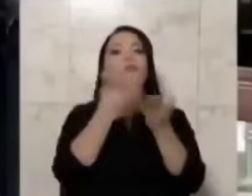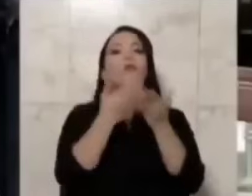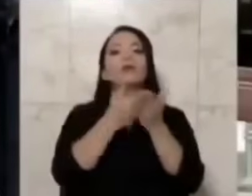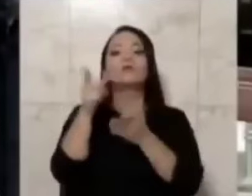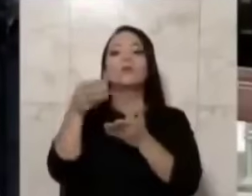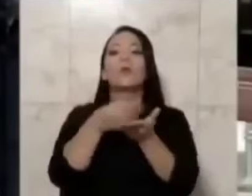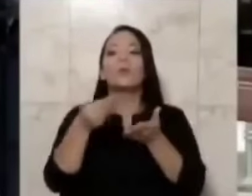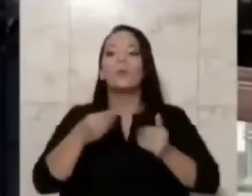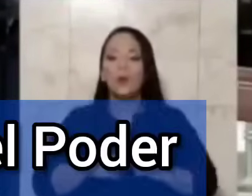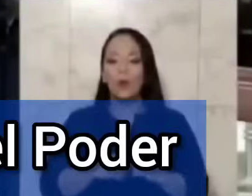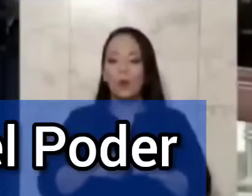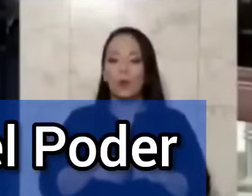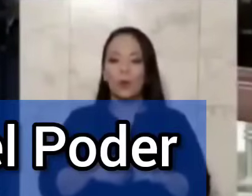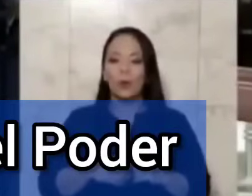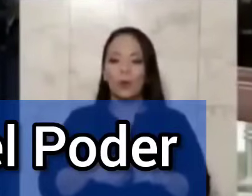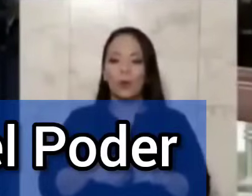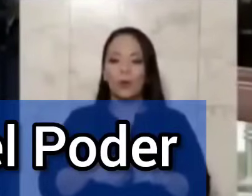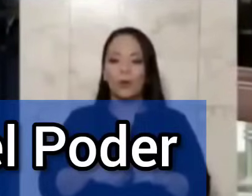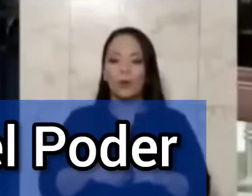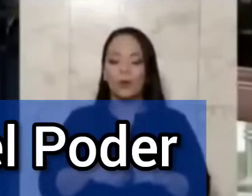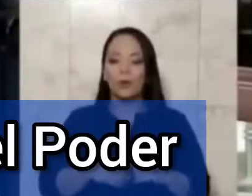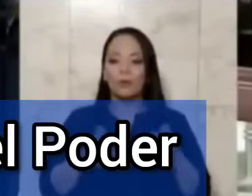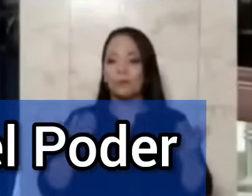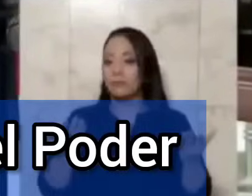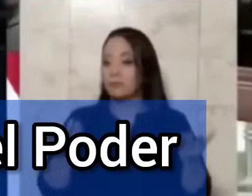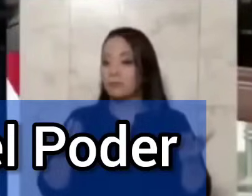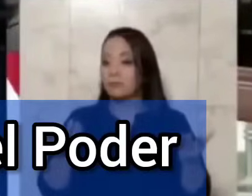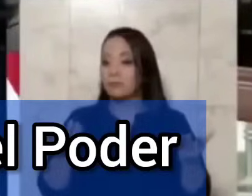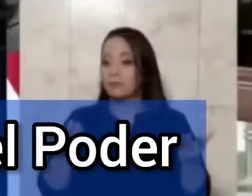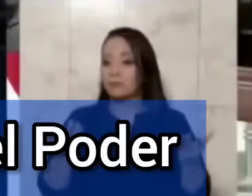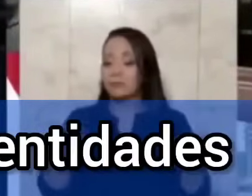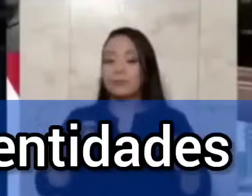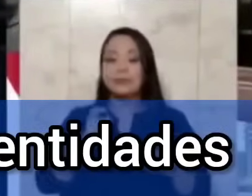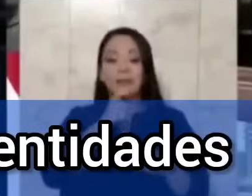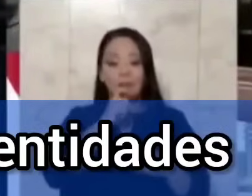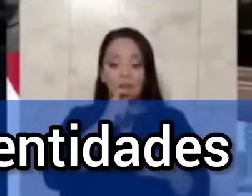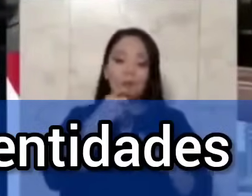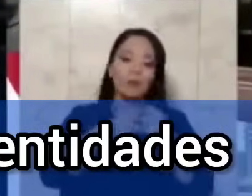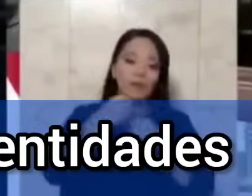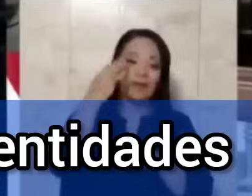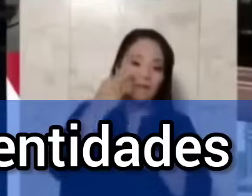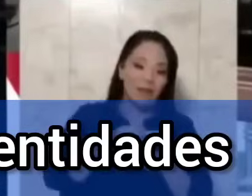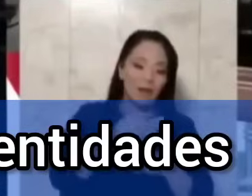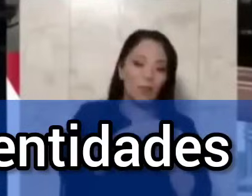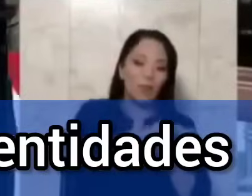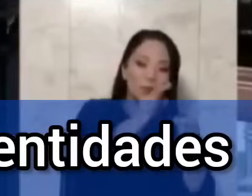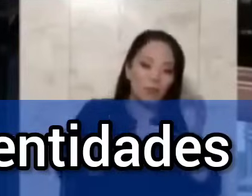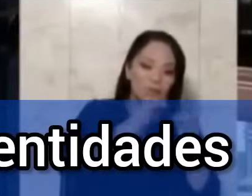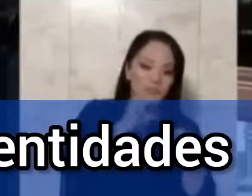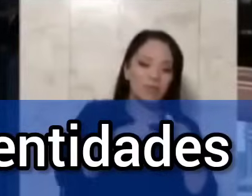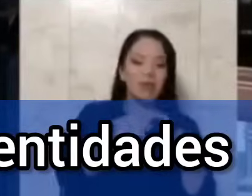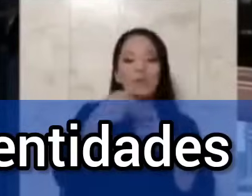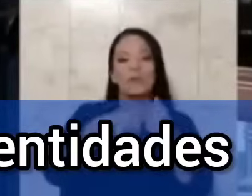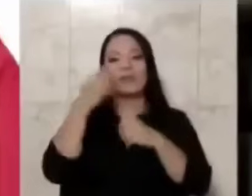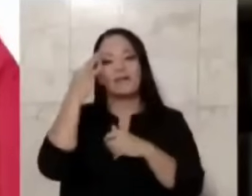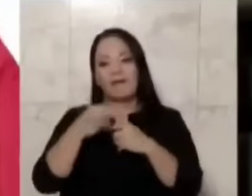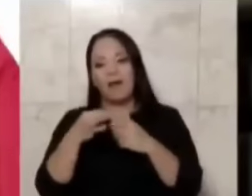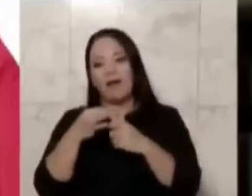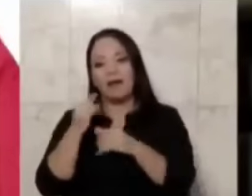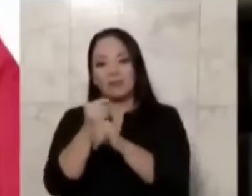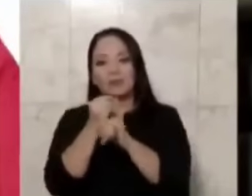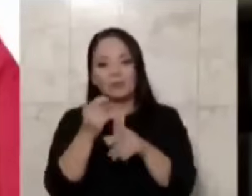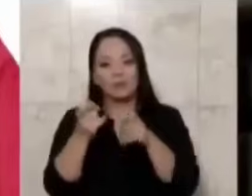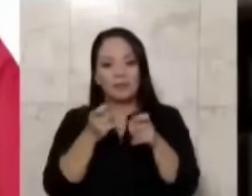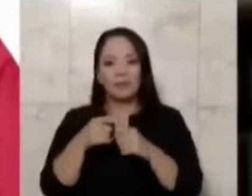y con problemas de credibilidad del Poder Judicial y problemas de credibilidad en las entidades administrativas.